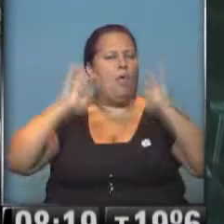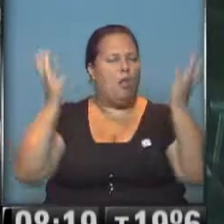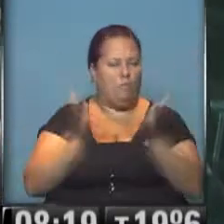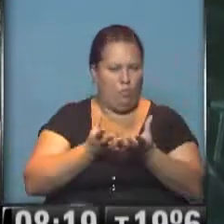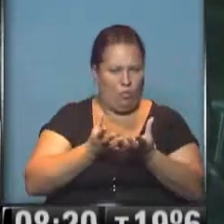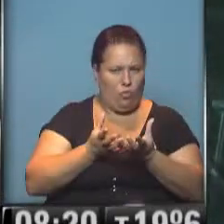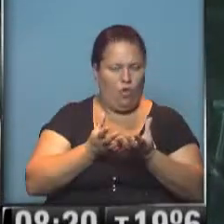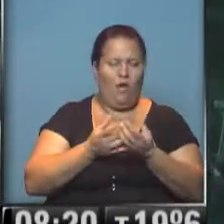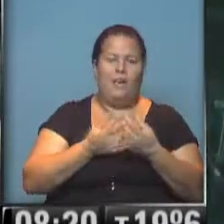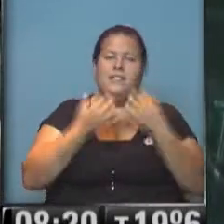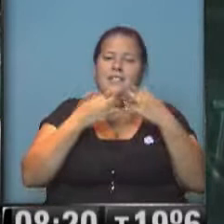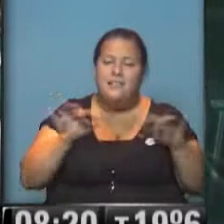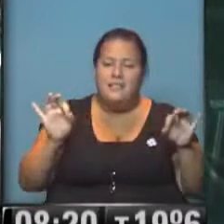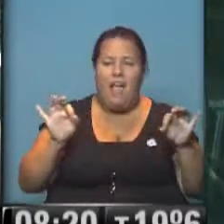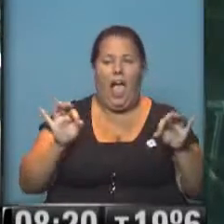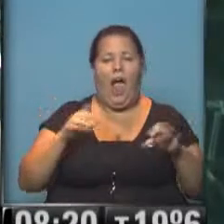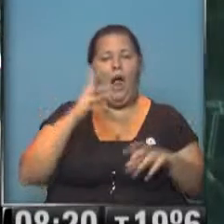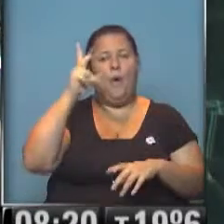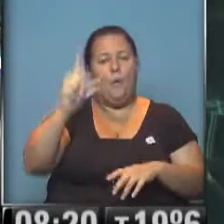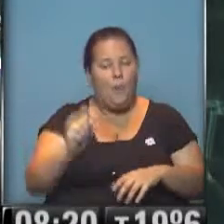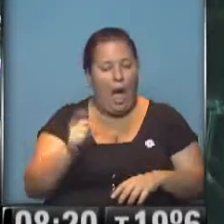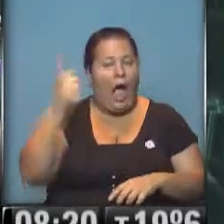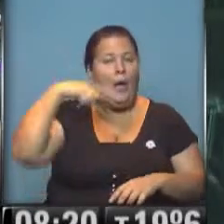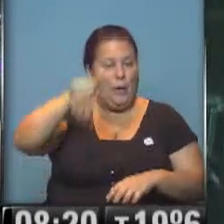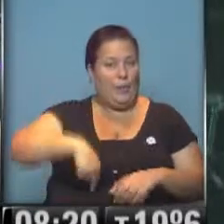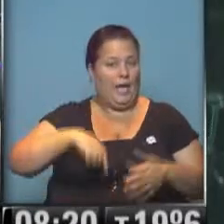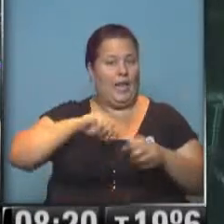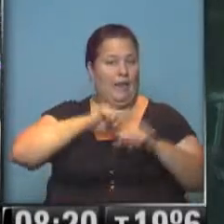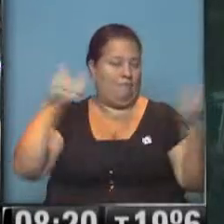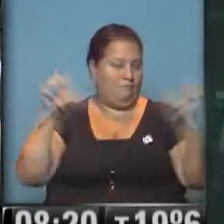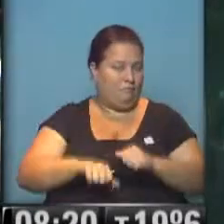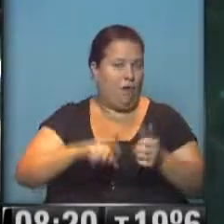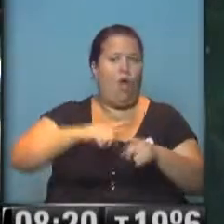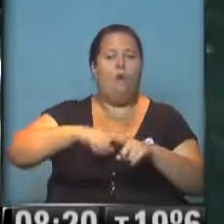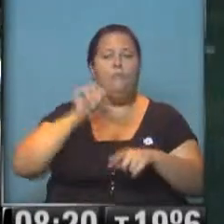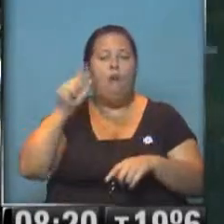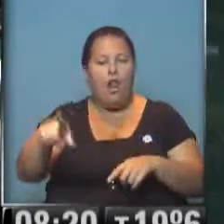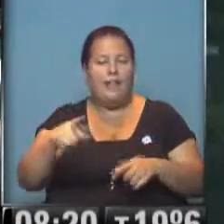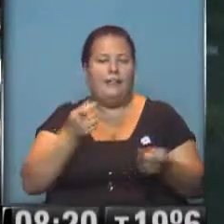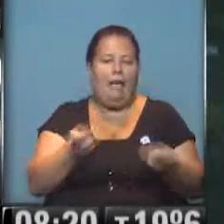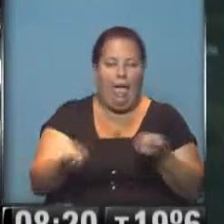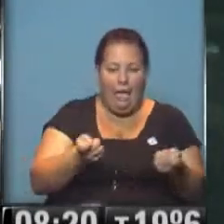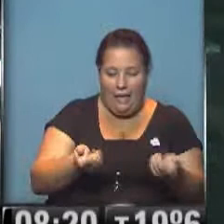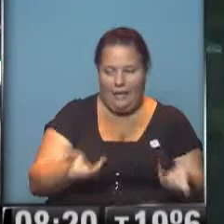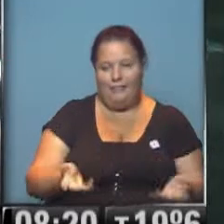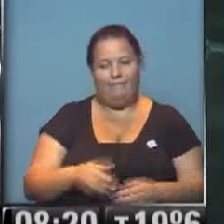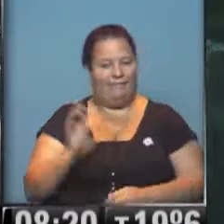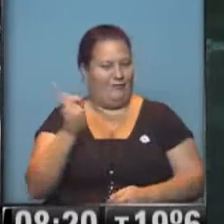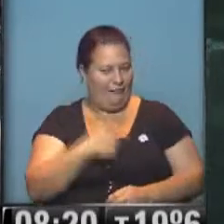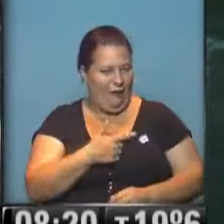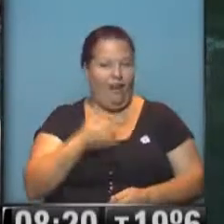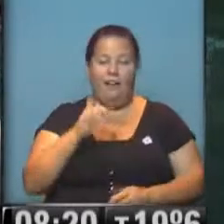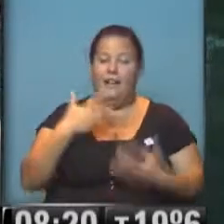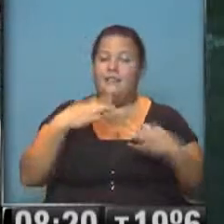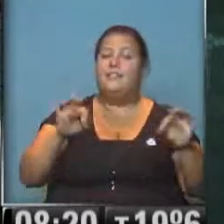es el rescate de los grandes bancos que provocaron la crisis con sus políticas especulativas son los que fueron